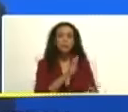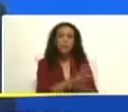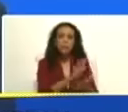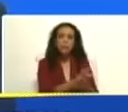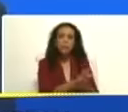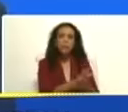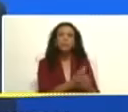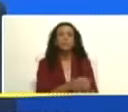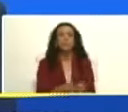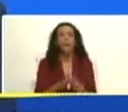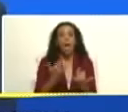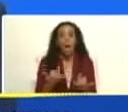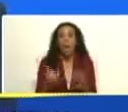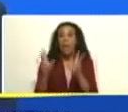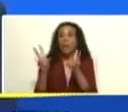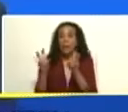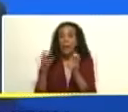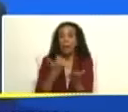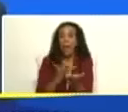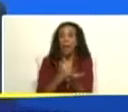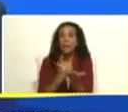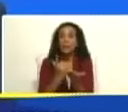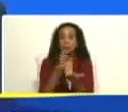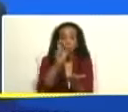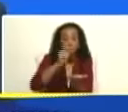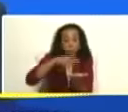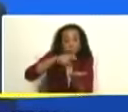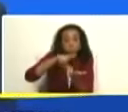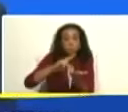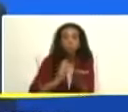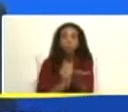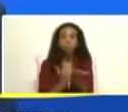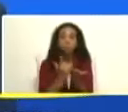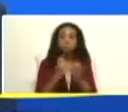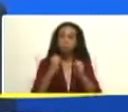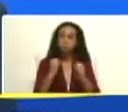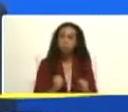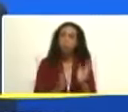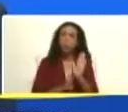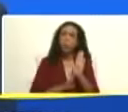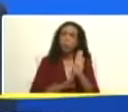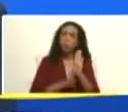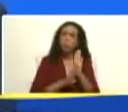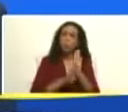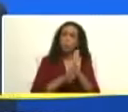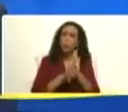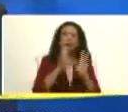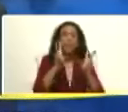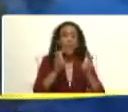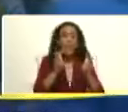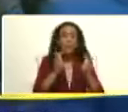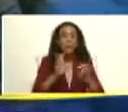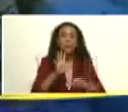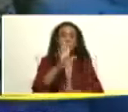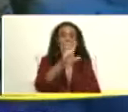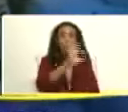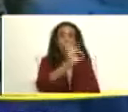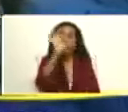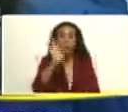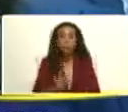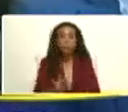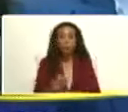Y la agricultura ha mantenido un sólido crecimiento de más de